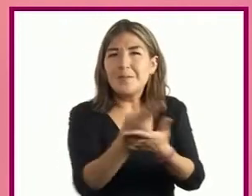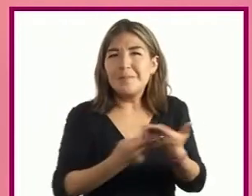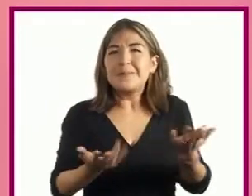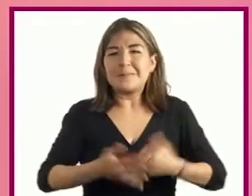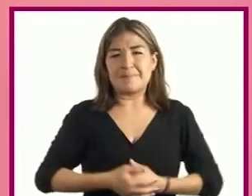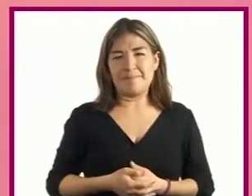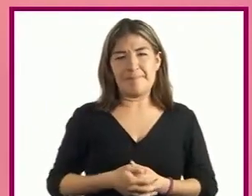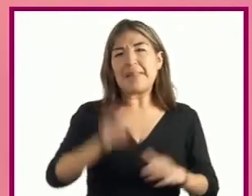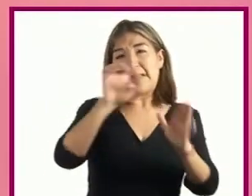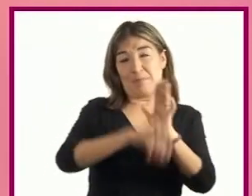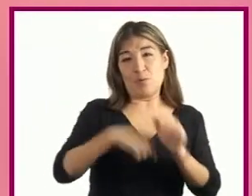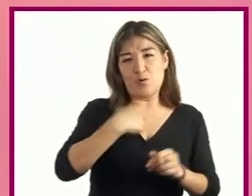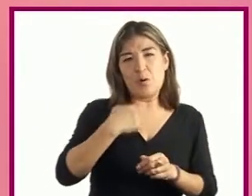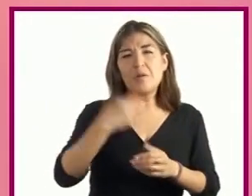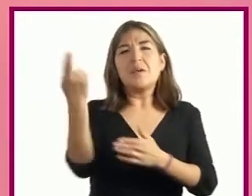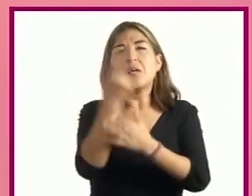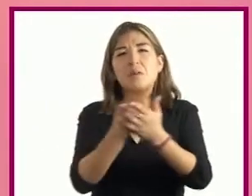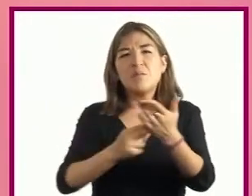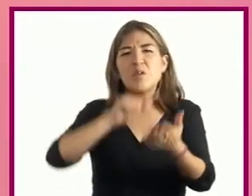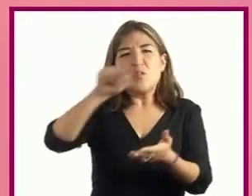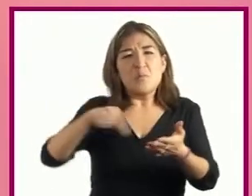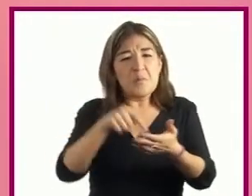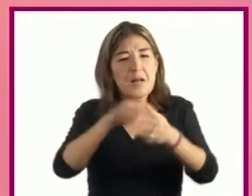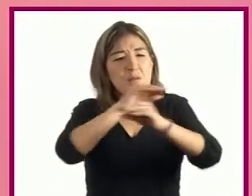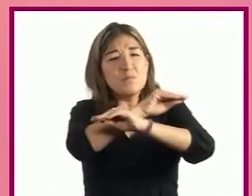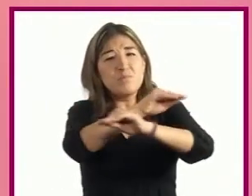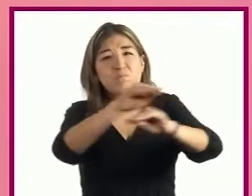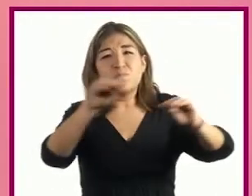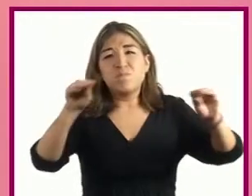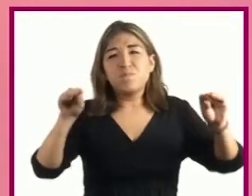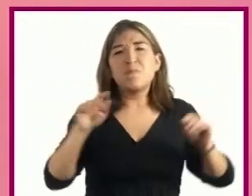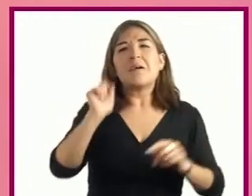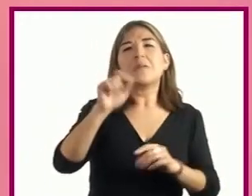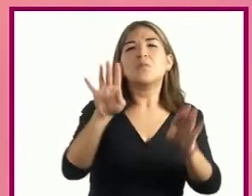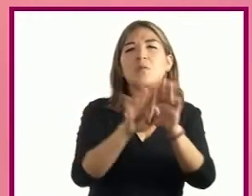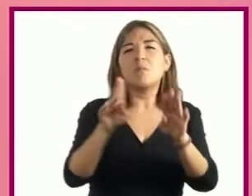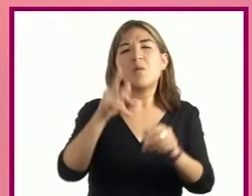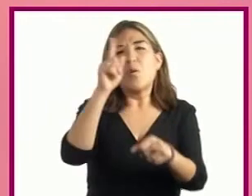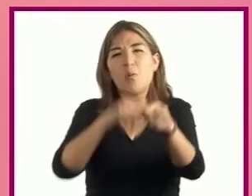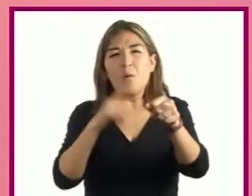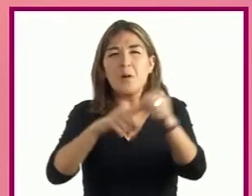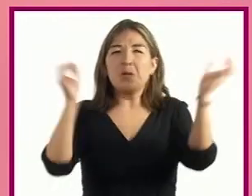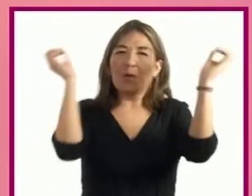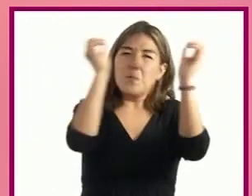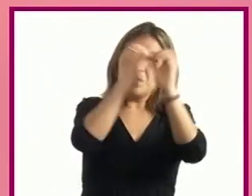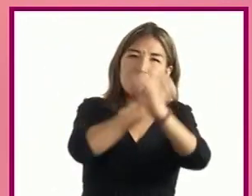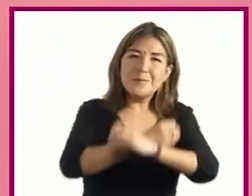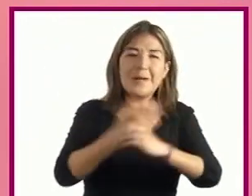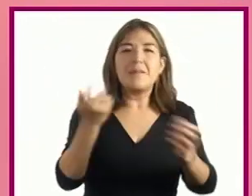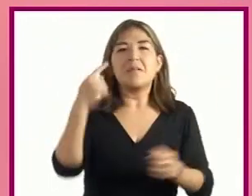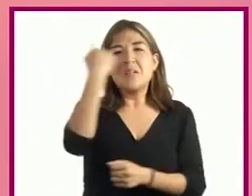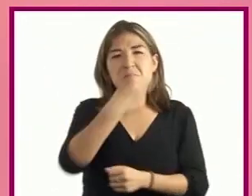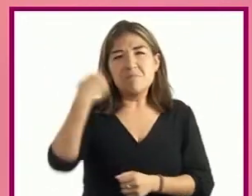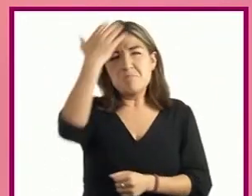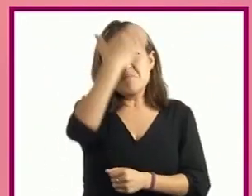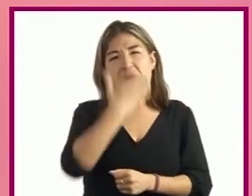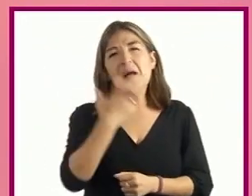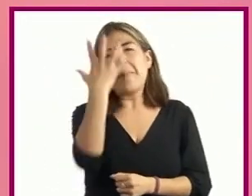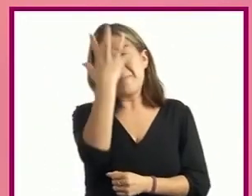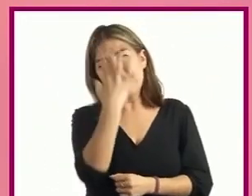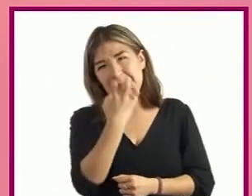un espacio en el que se observe la soledad del lugar y los iluminaría en tonos apagados y la cara de Robinson